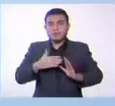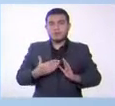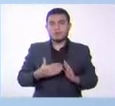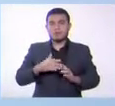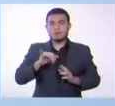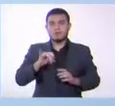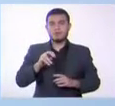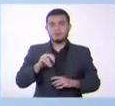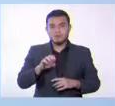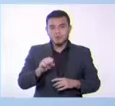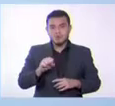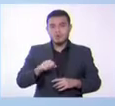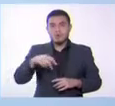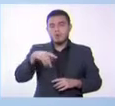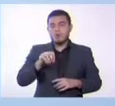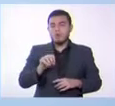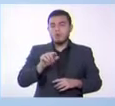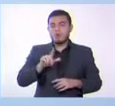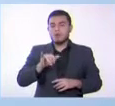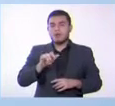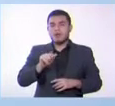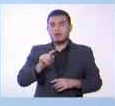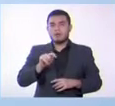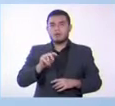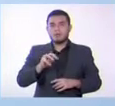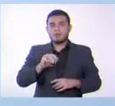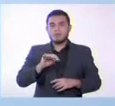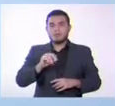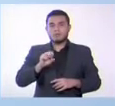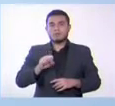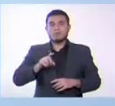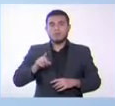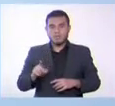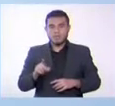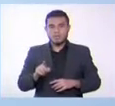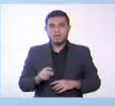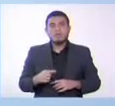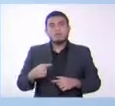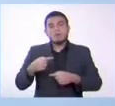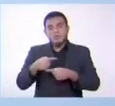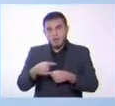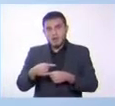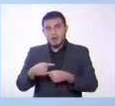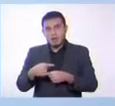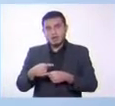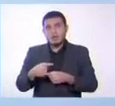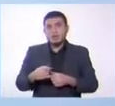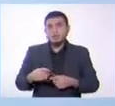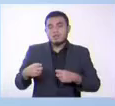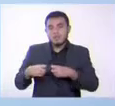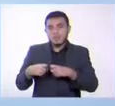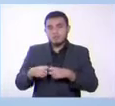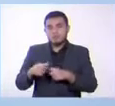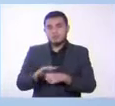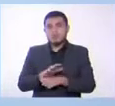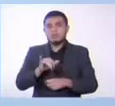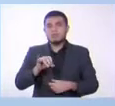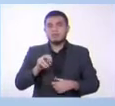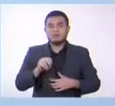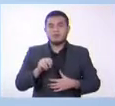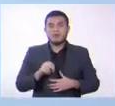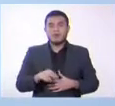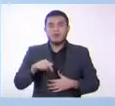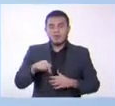iones poliatómicos la suma de las cargas de los átomos es igual a la carga total del ion. En